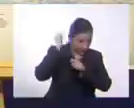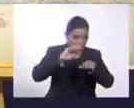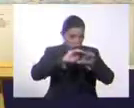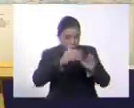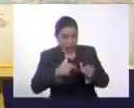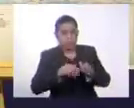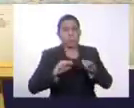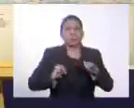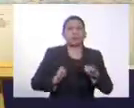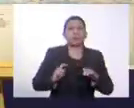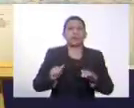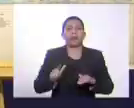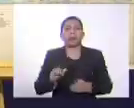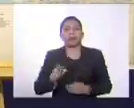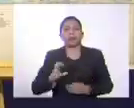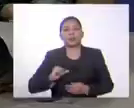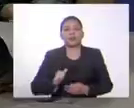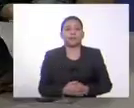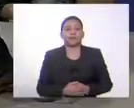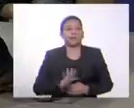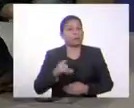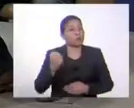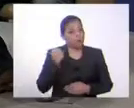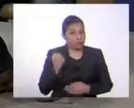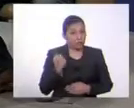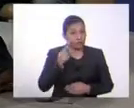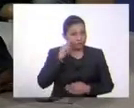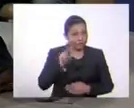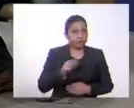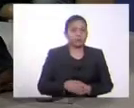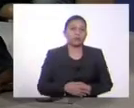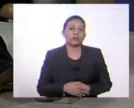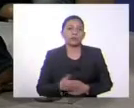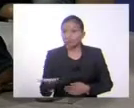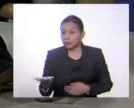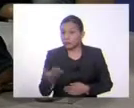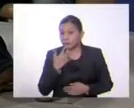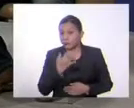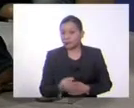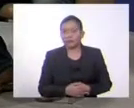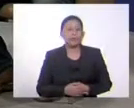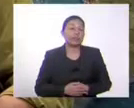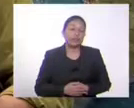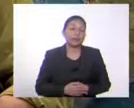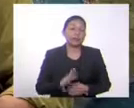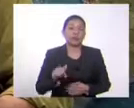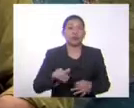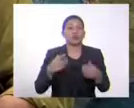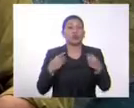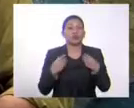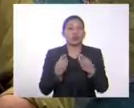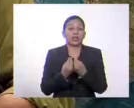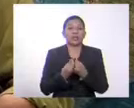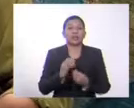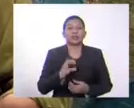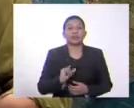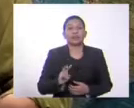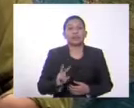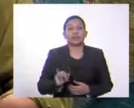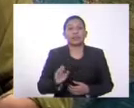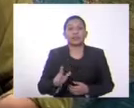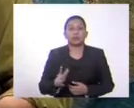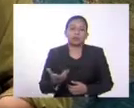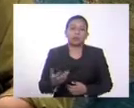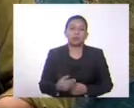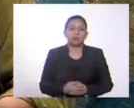Federico? Bueno, es que la sociedad civil, entonces, cuando hablamos de sociedad civil, no necesariamente estamos hablando de movimiento